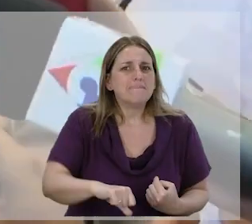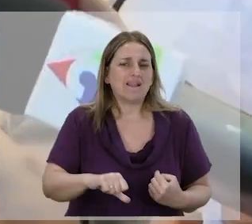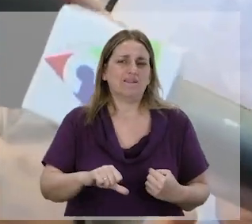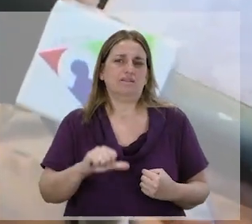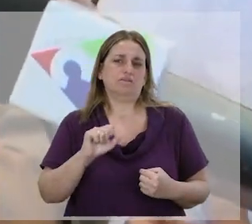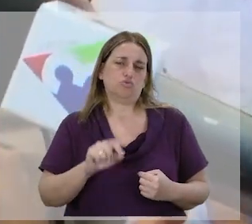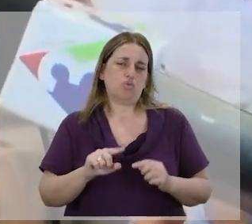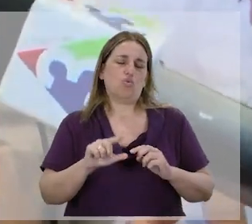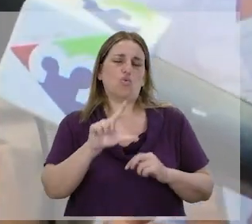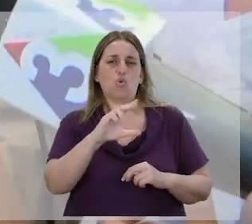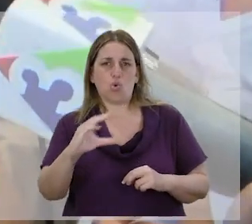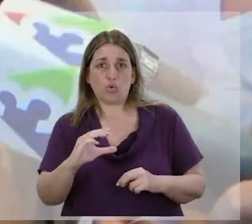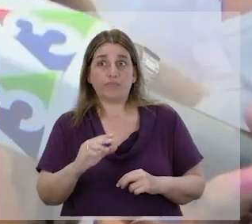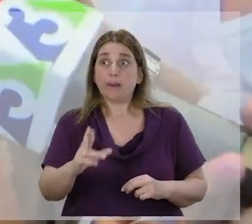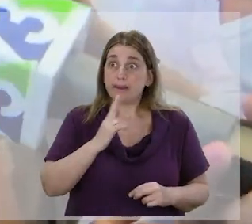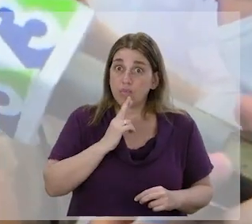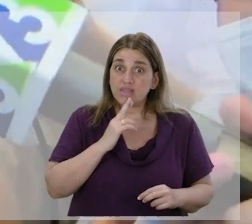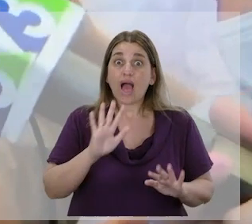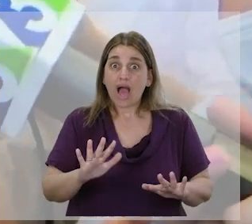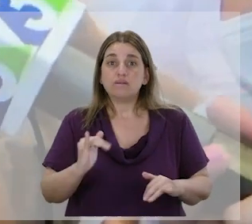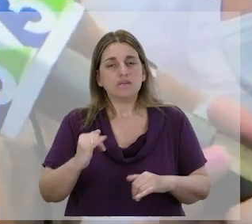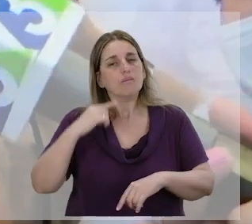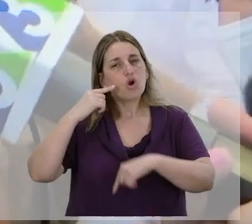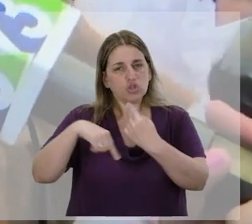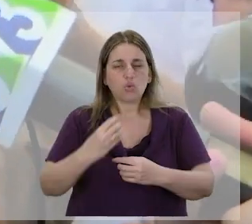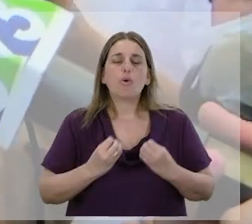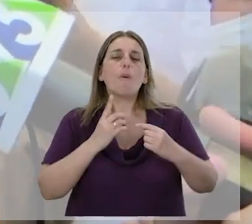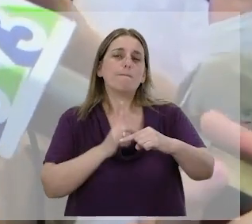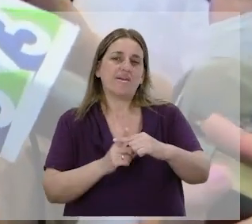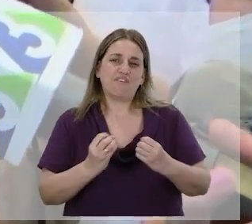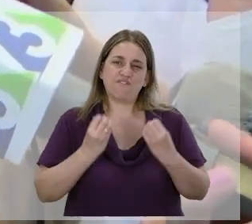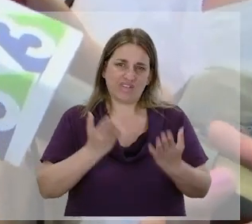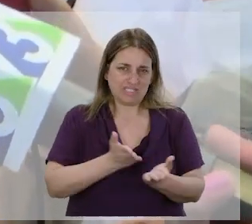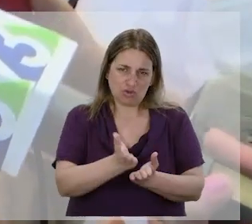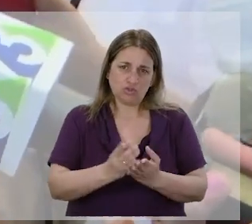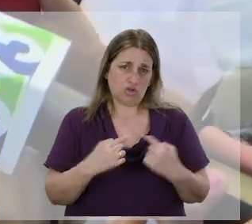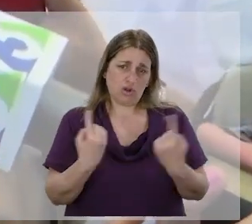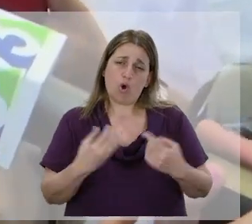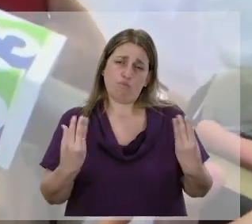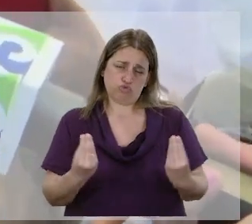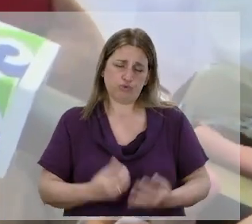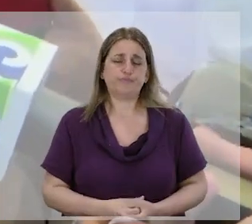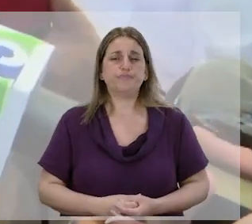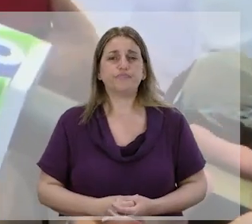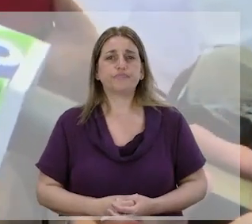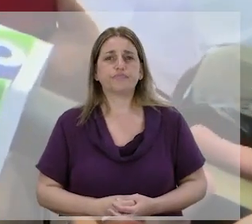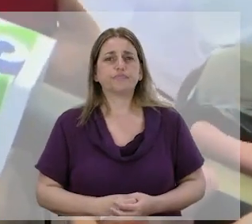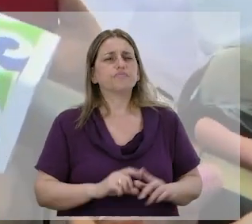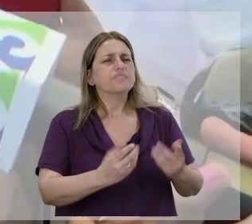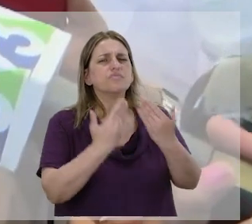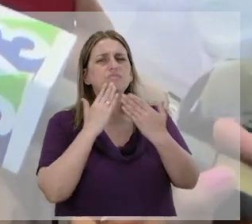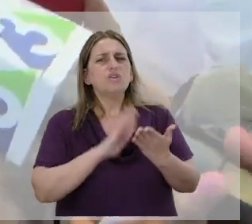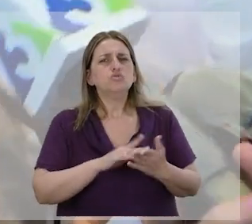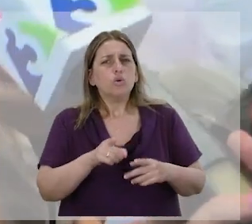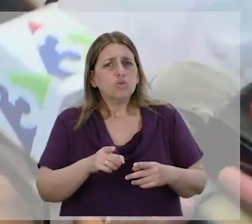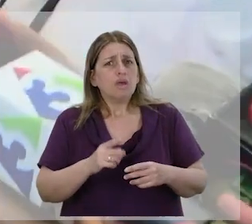Díganme qué perjuicio ha generado. Después de contestar esa, si quieren hablamos de los beneficios que ha generado, que de mi punto de vista